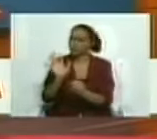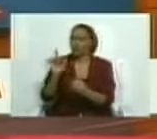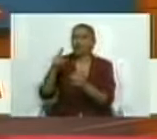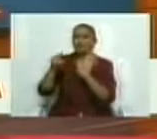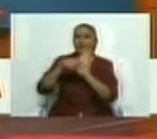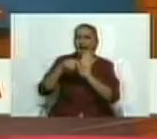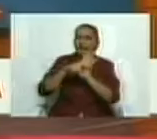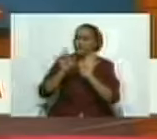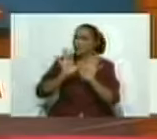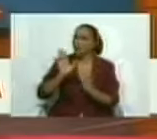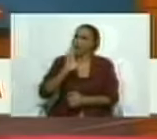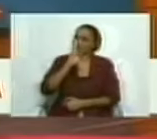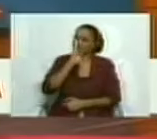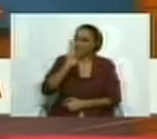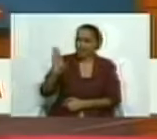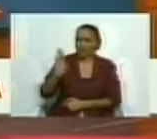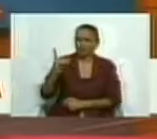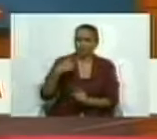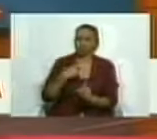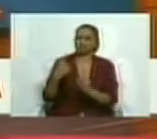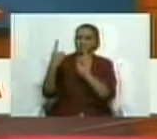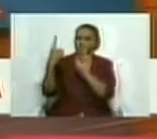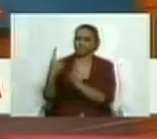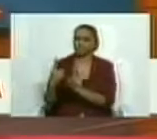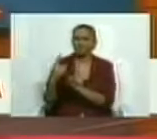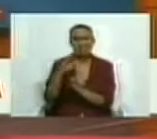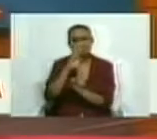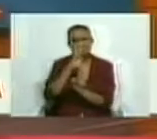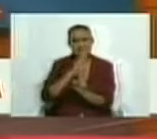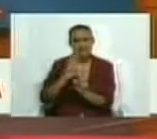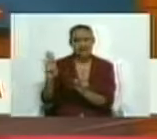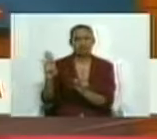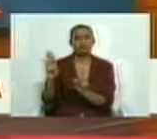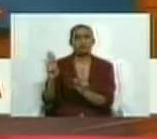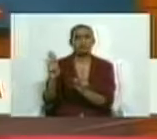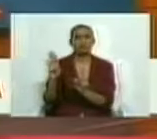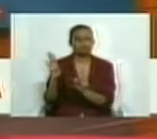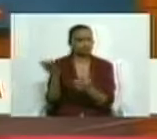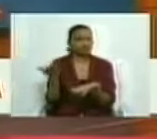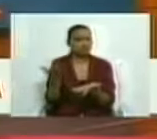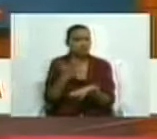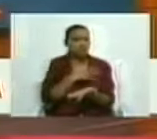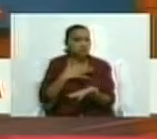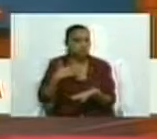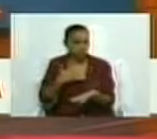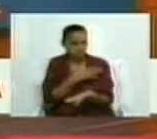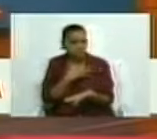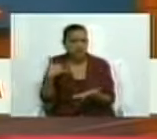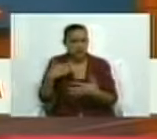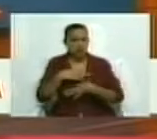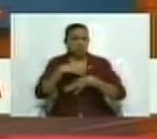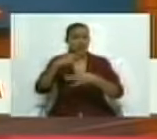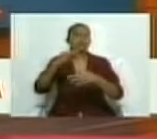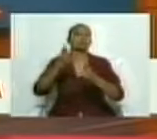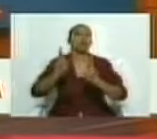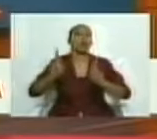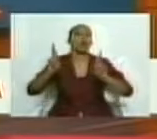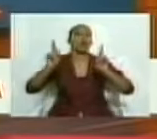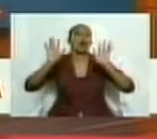manera directa sería interesante algún día que esto pase